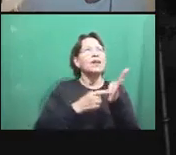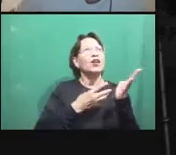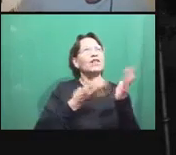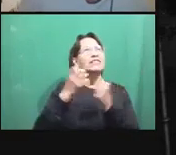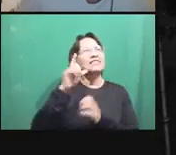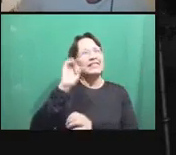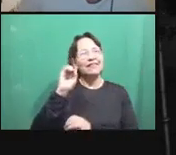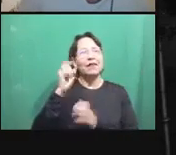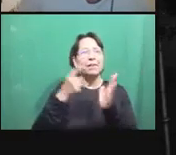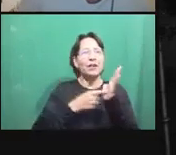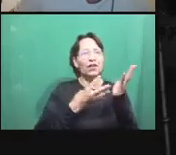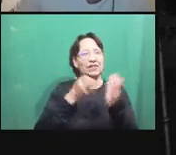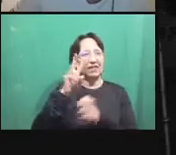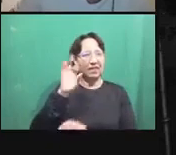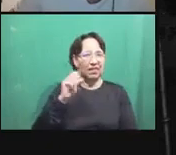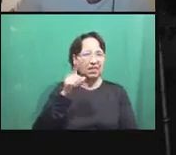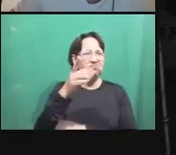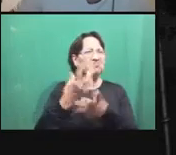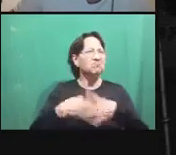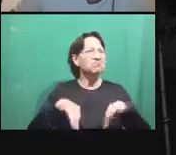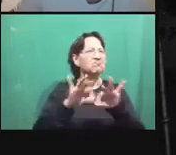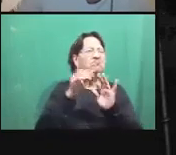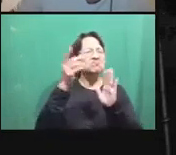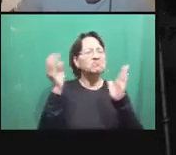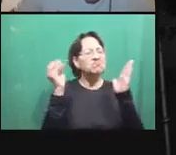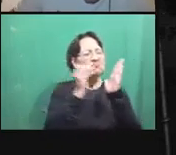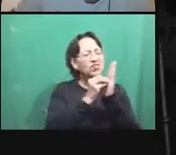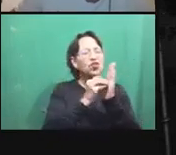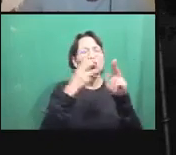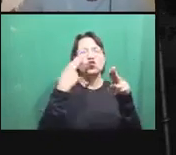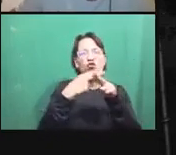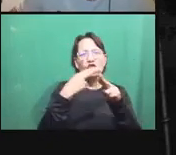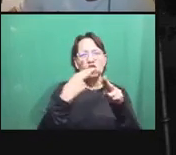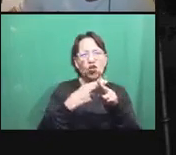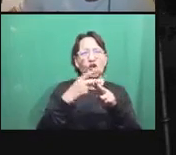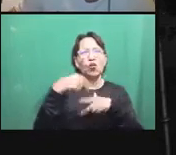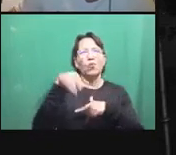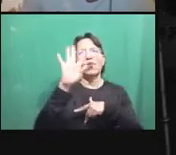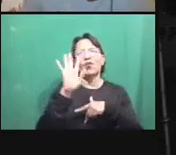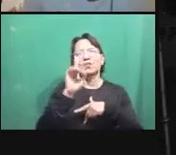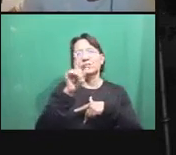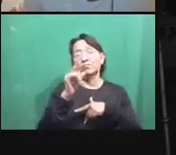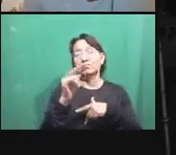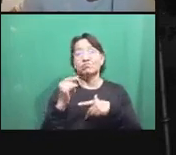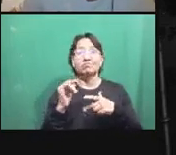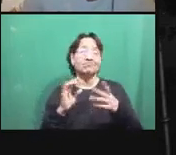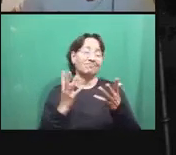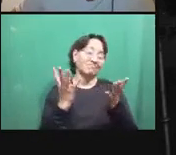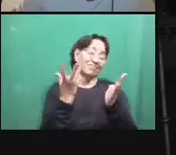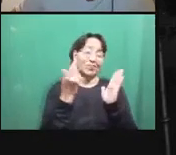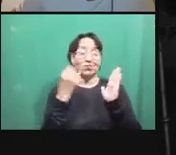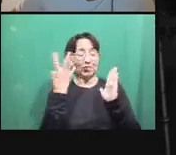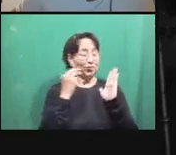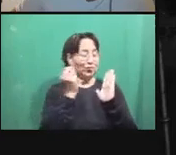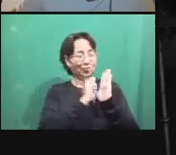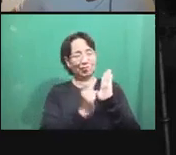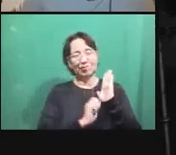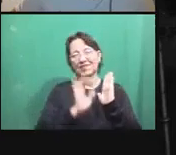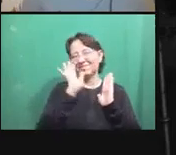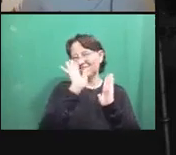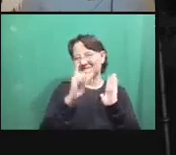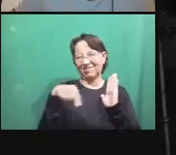A donde lo más importante era escribir su nombre, su sinónimo, su tag, con estilo, las veces que se podía por la